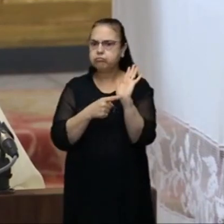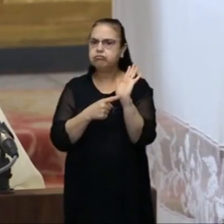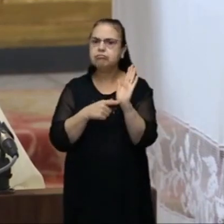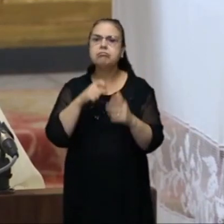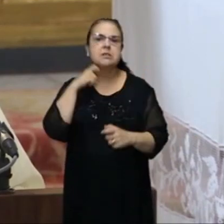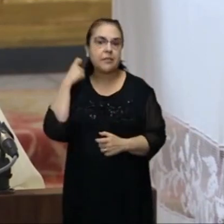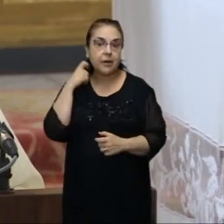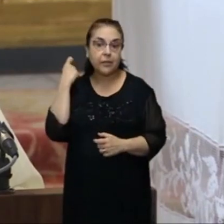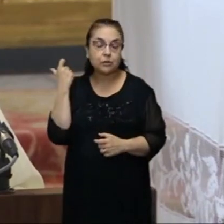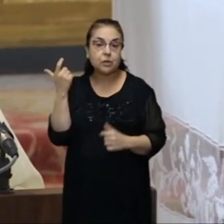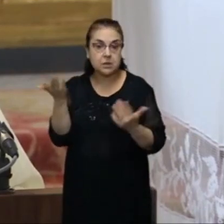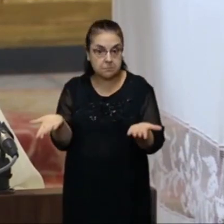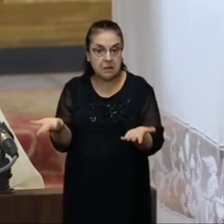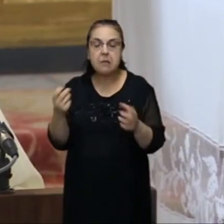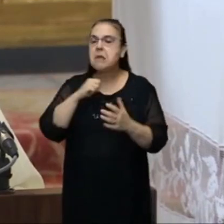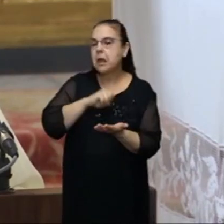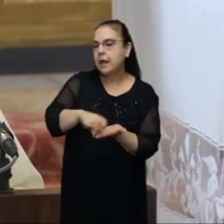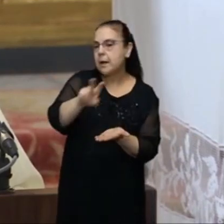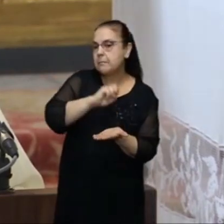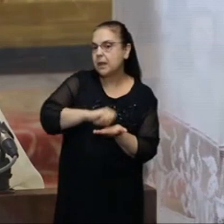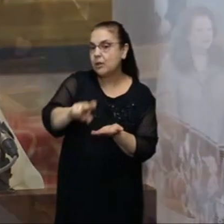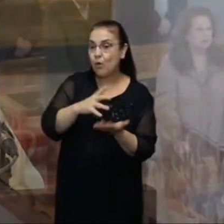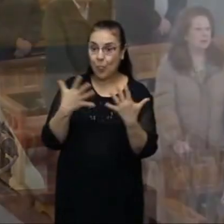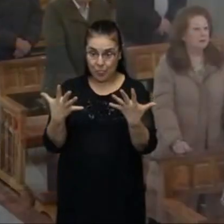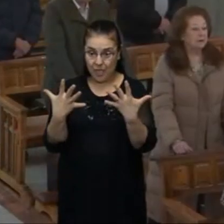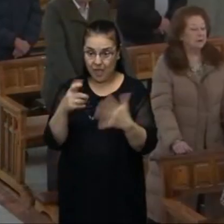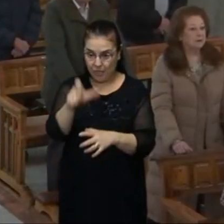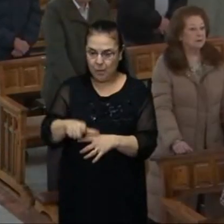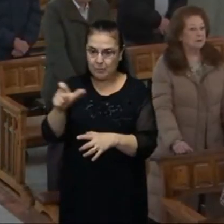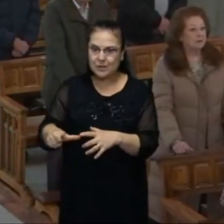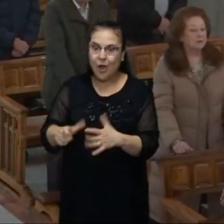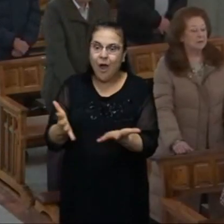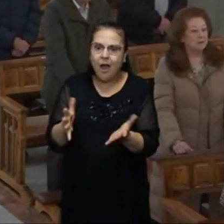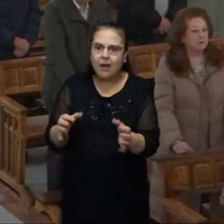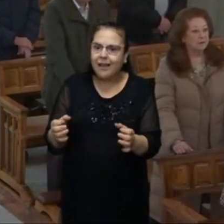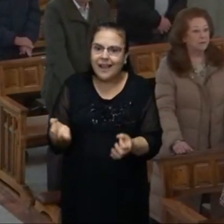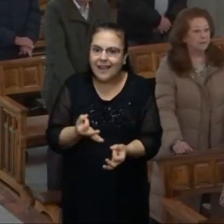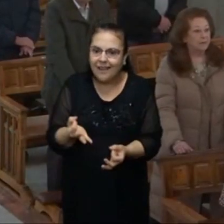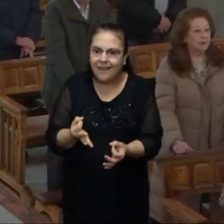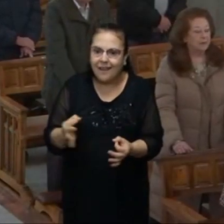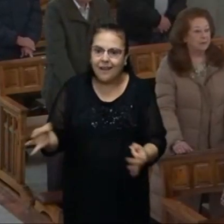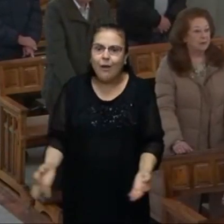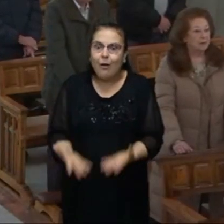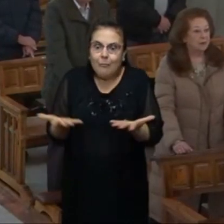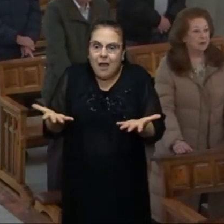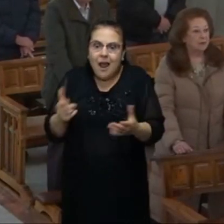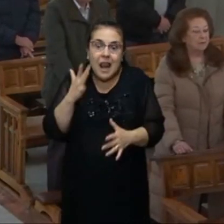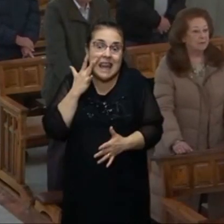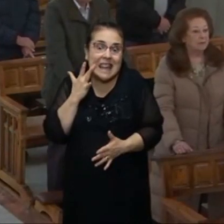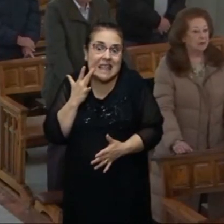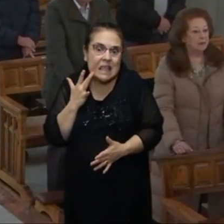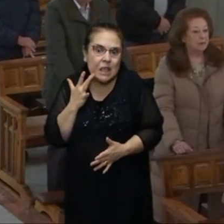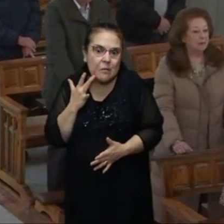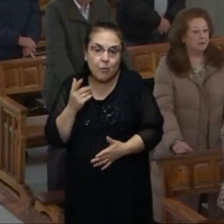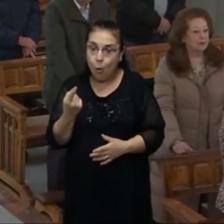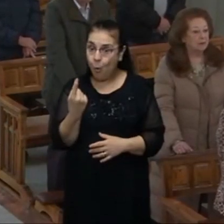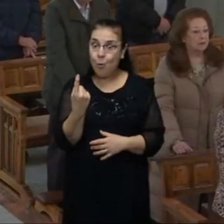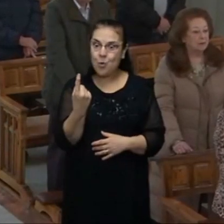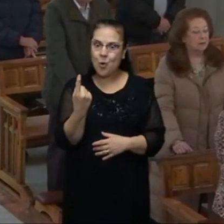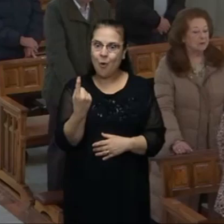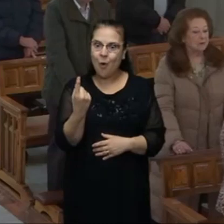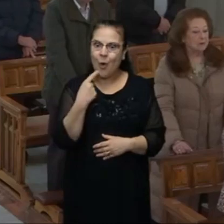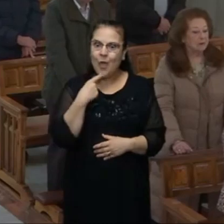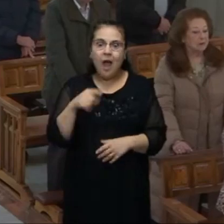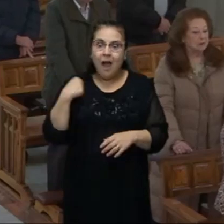Y sucedió que mientras iban de camino, quedaron limpios. Uno de ellos, viendo que